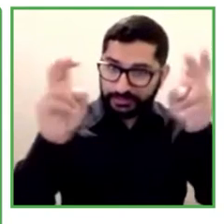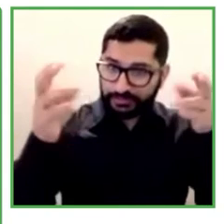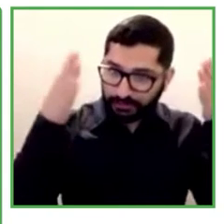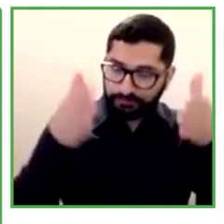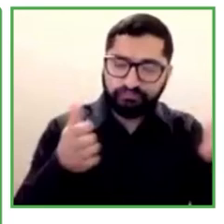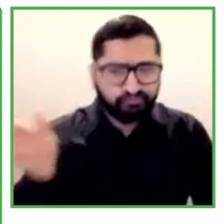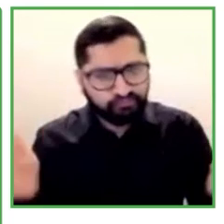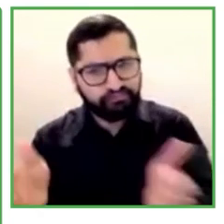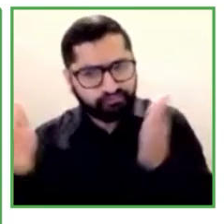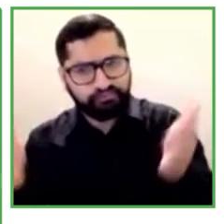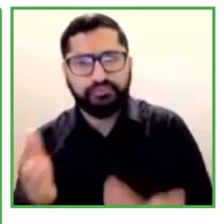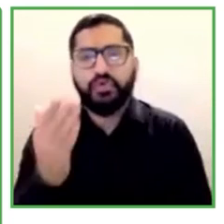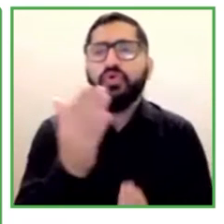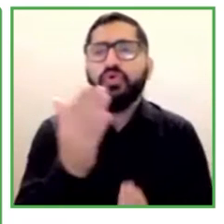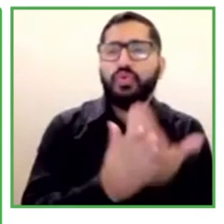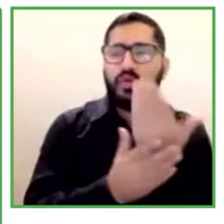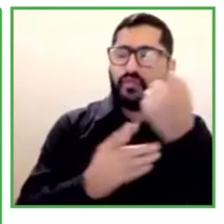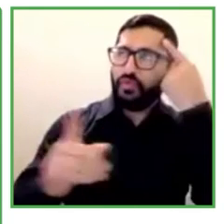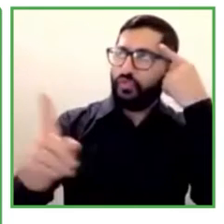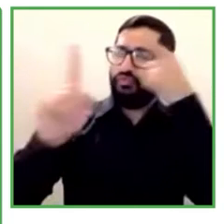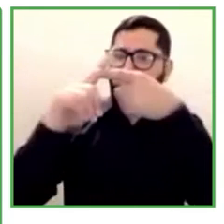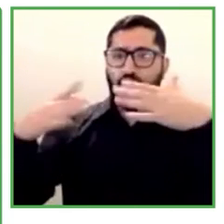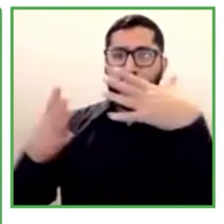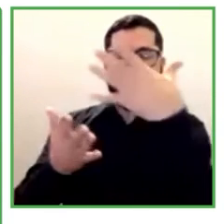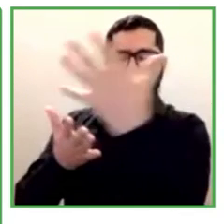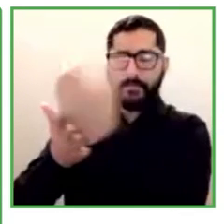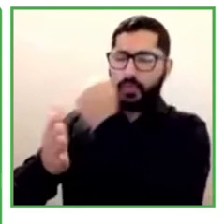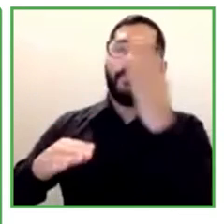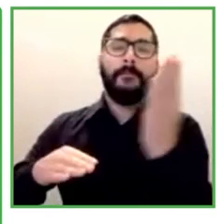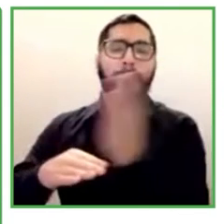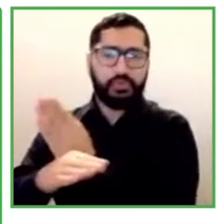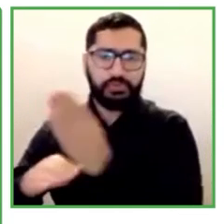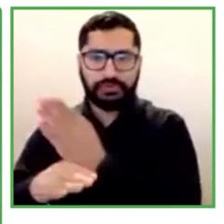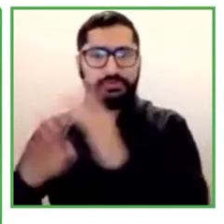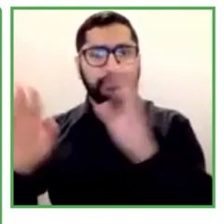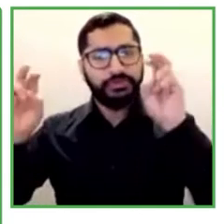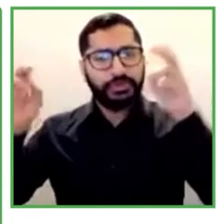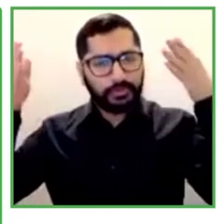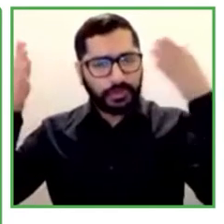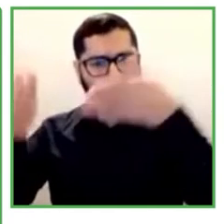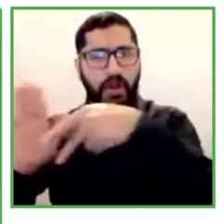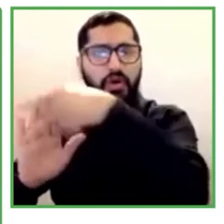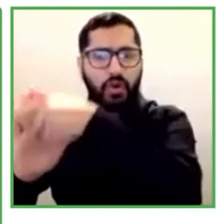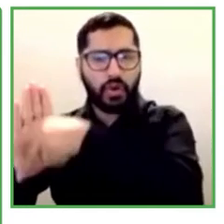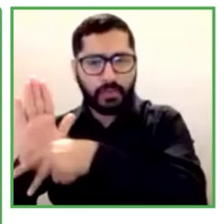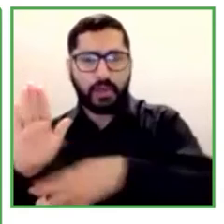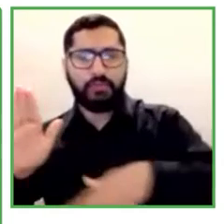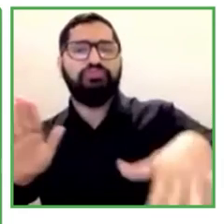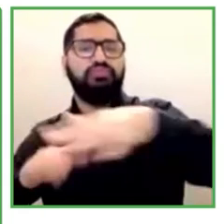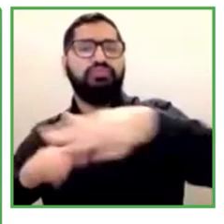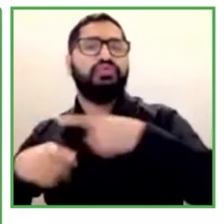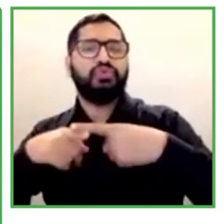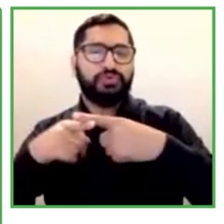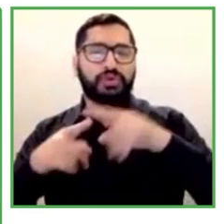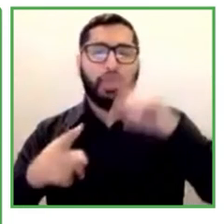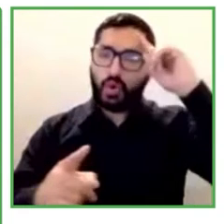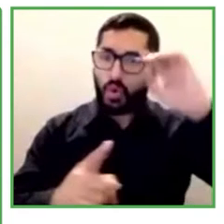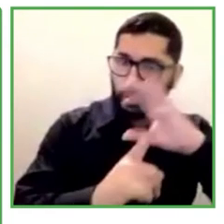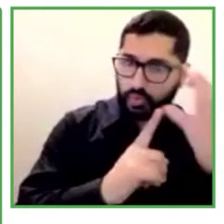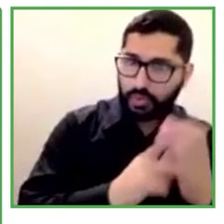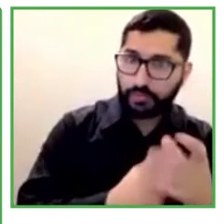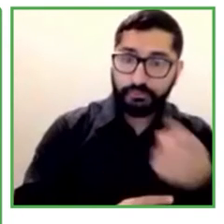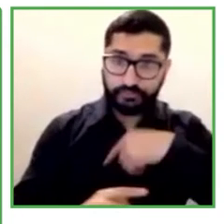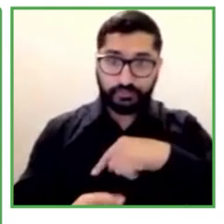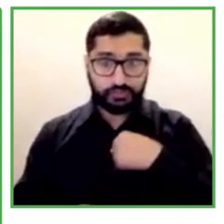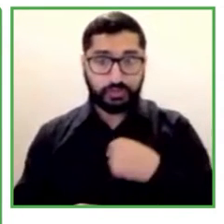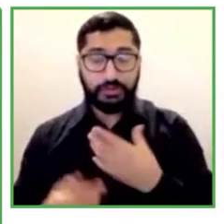las empresas en términos normativos, culturales, sociales, si es que queremos realmente ser un actor relevante en el